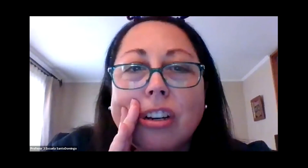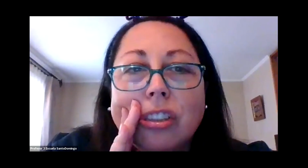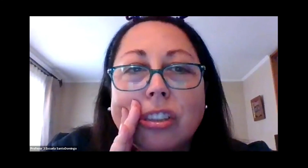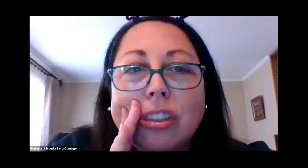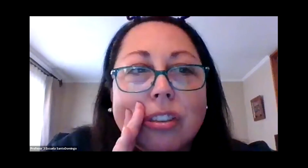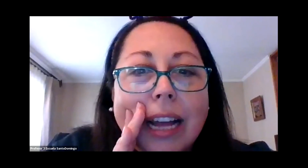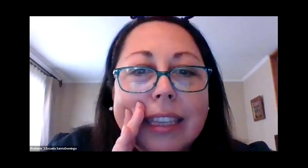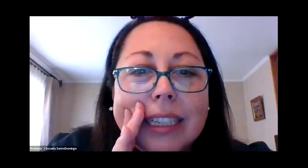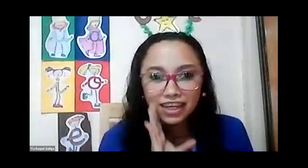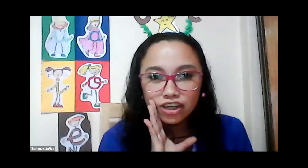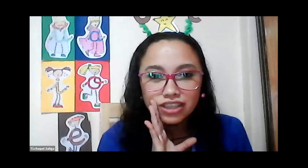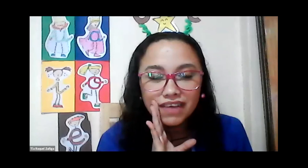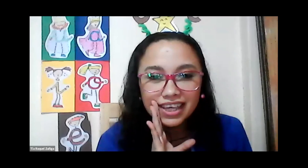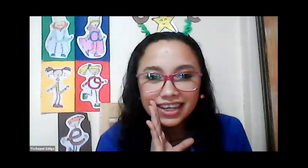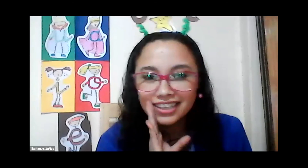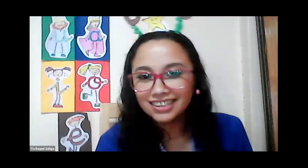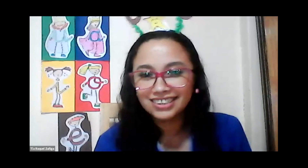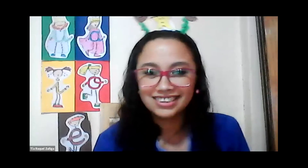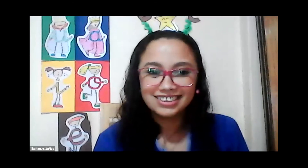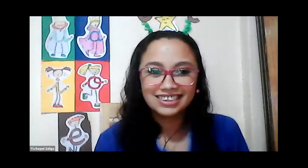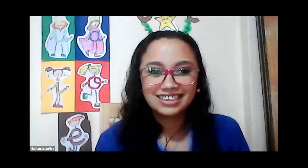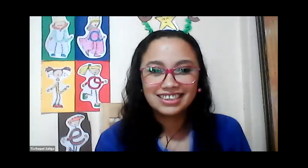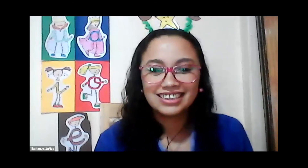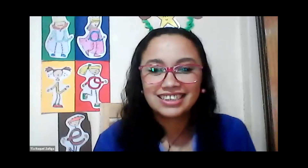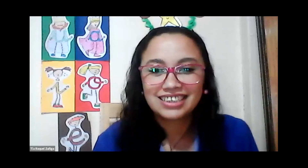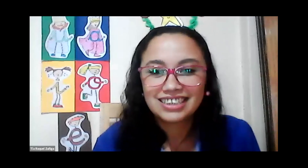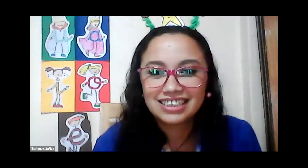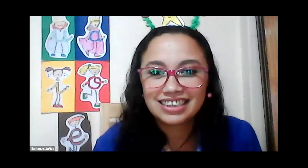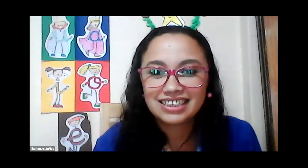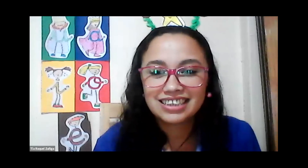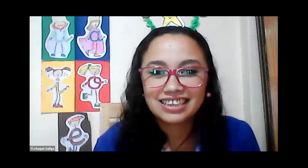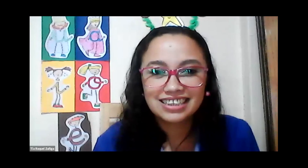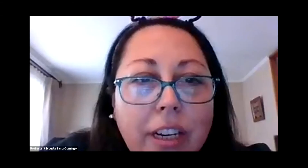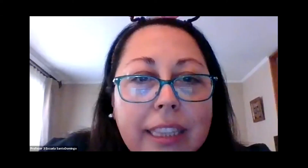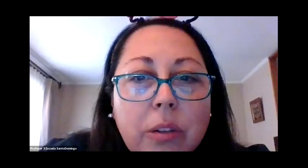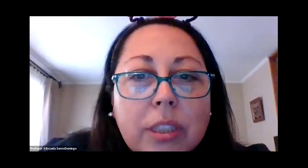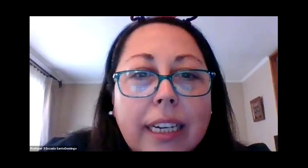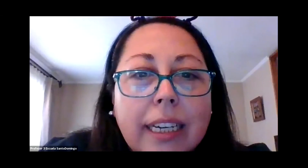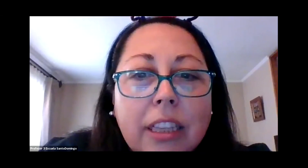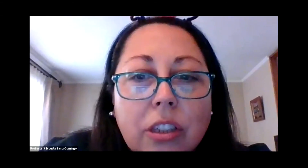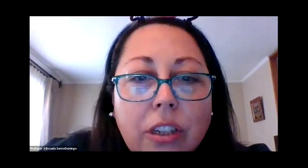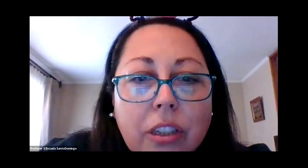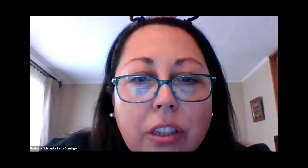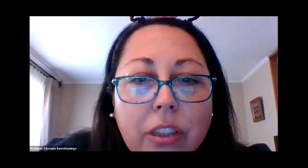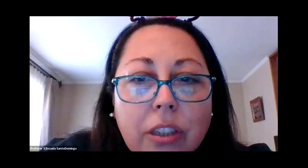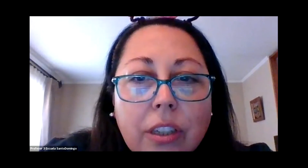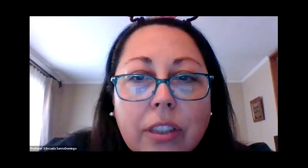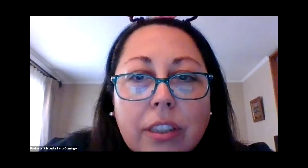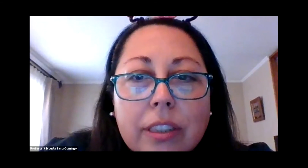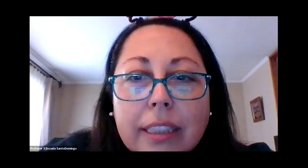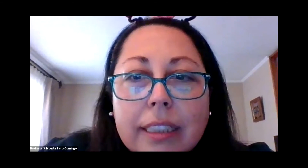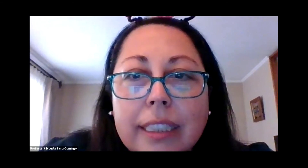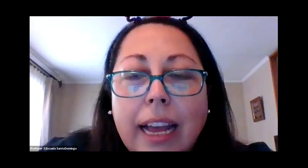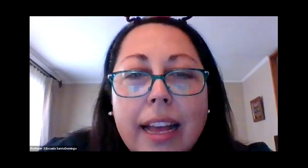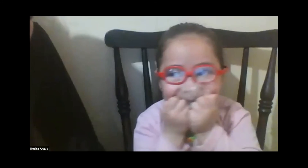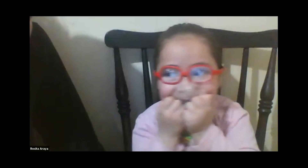Dígame. No se vayan, no se vayan. Vayan, no se vayan. Chiquillos, les tengo un